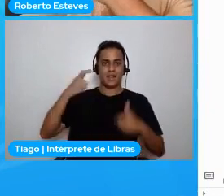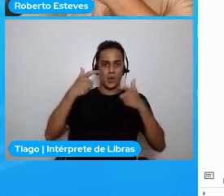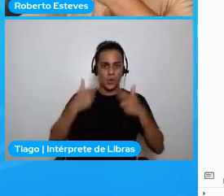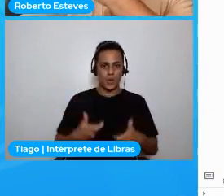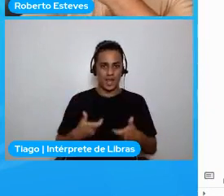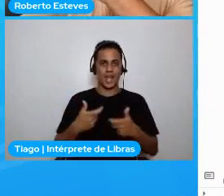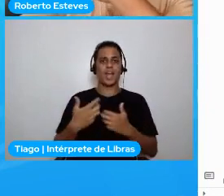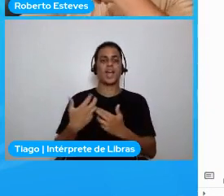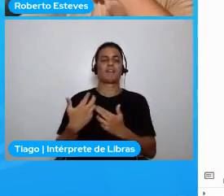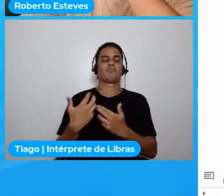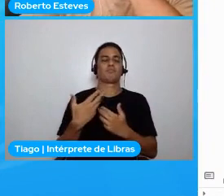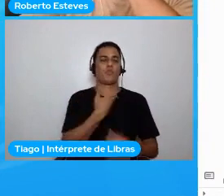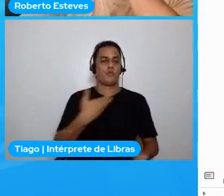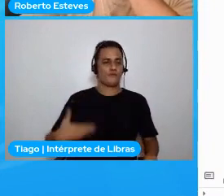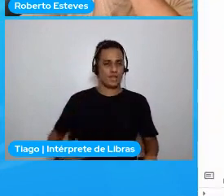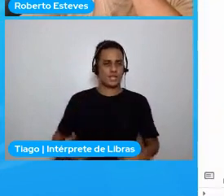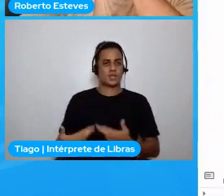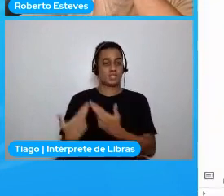descentralizado